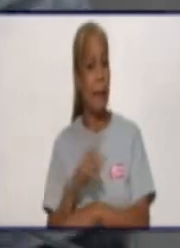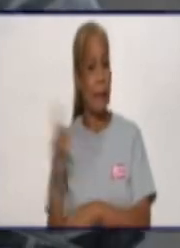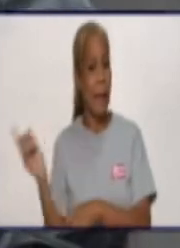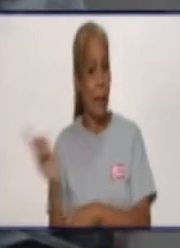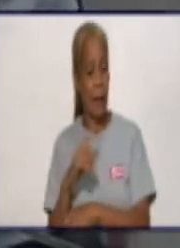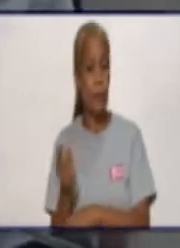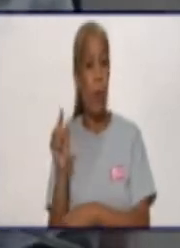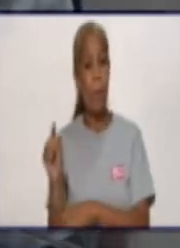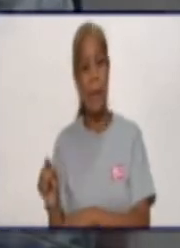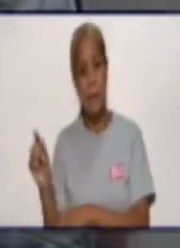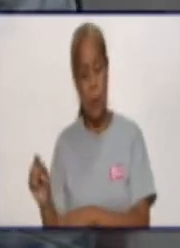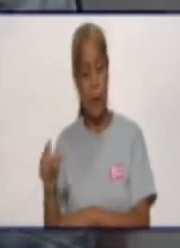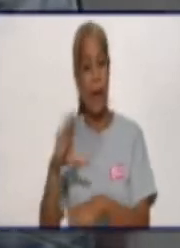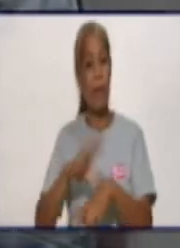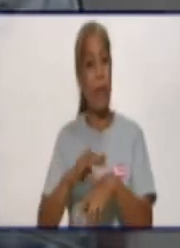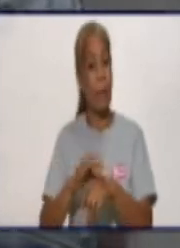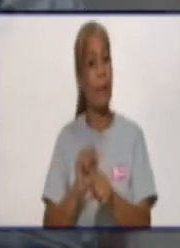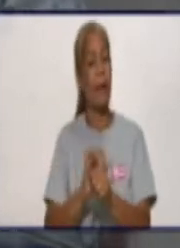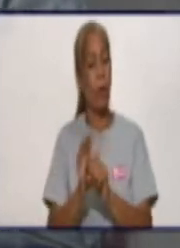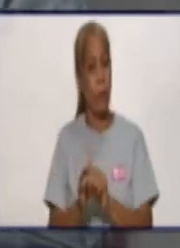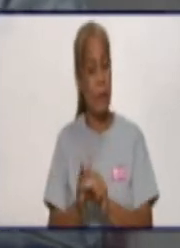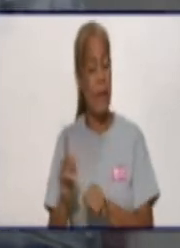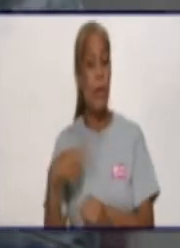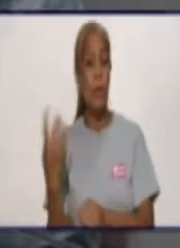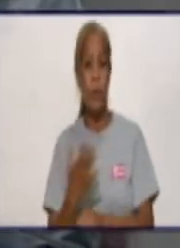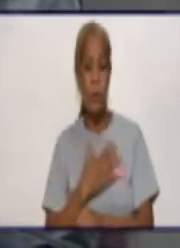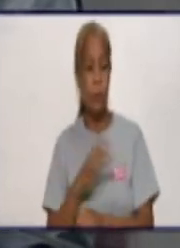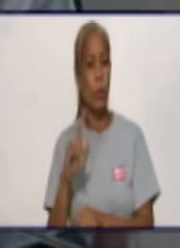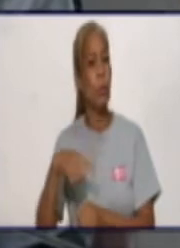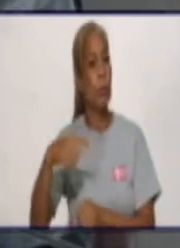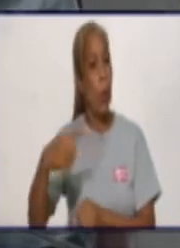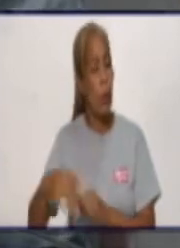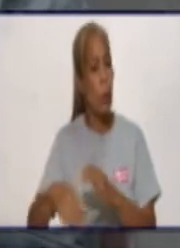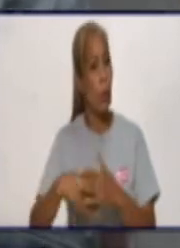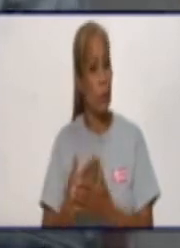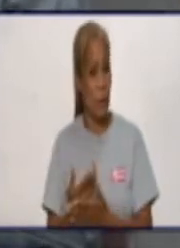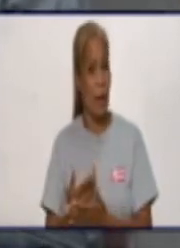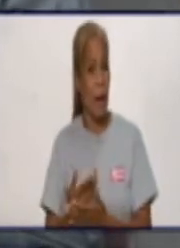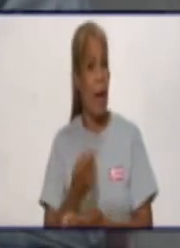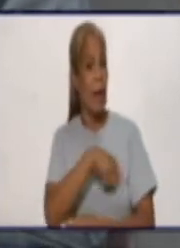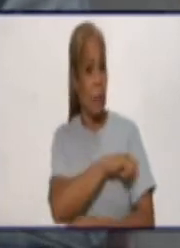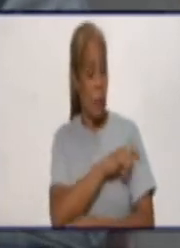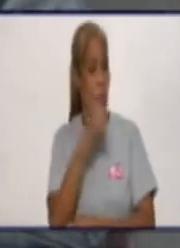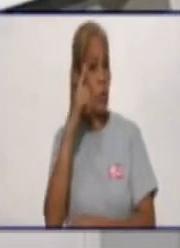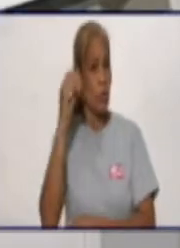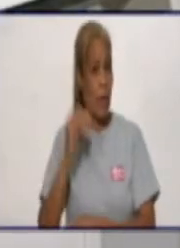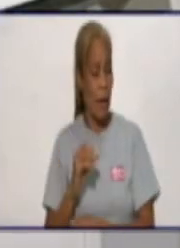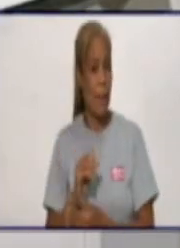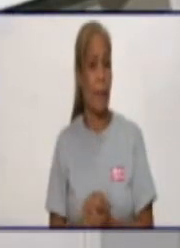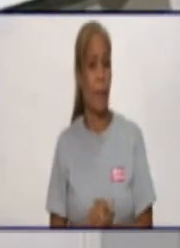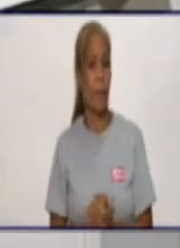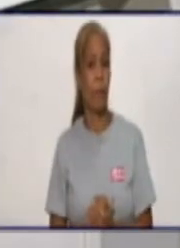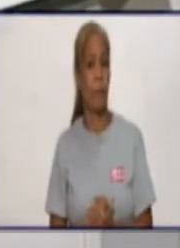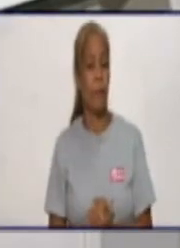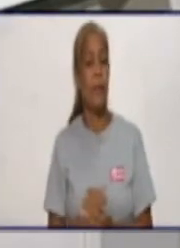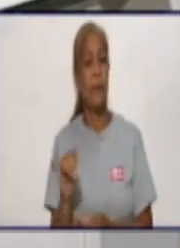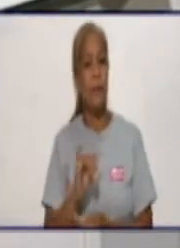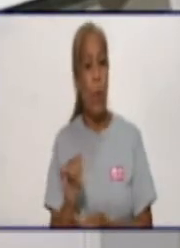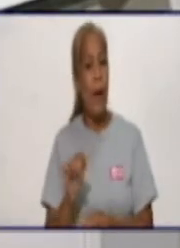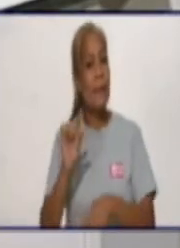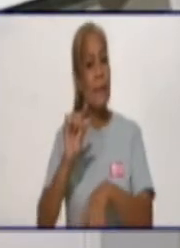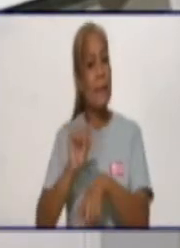partes inclusive del país nosotros todos los días y eso el pueblo no lo sabe sacaban un taxi a cualquier parte de